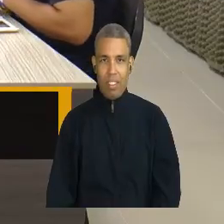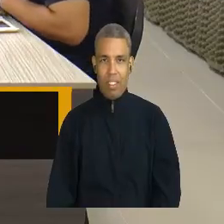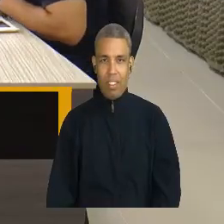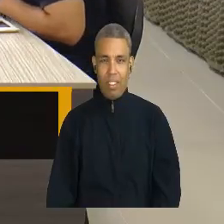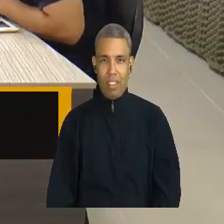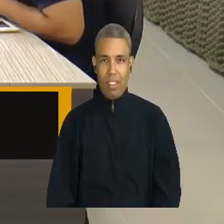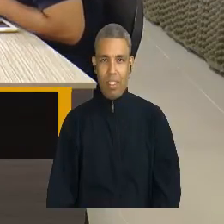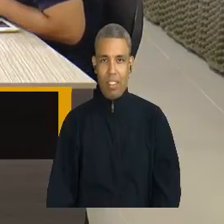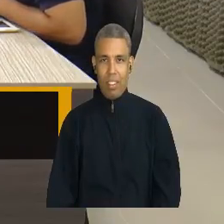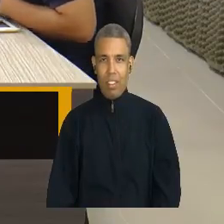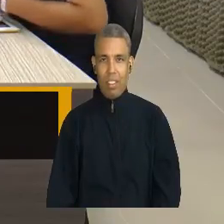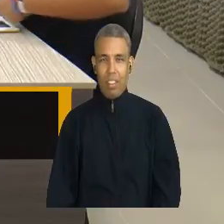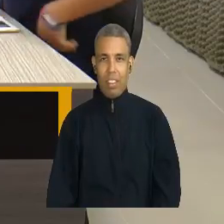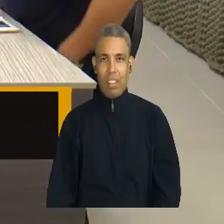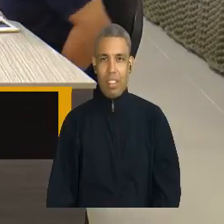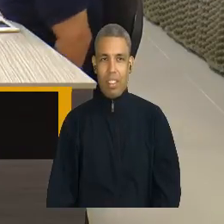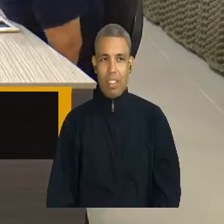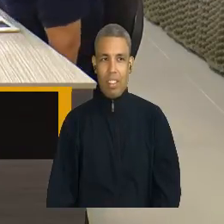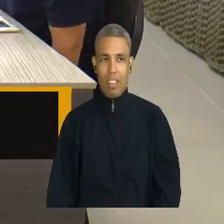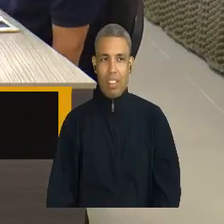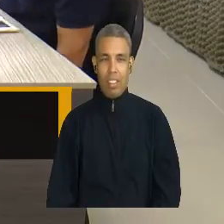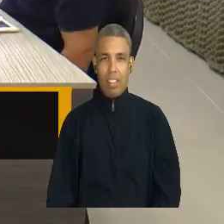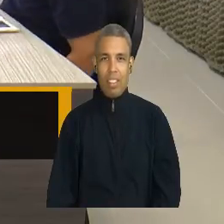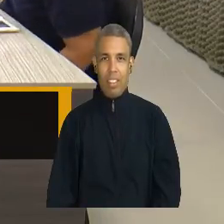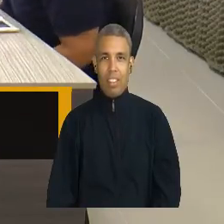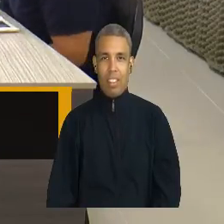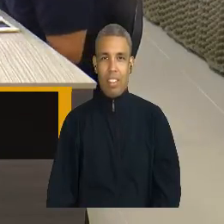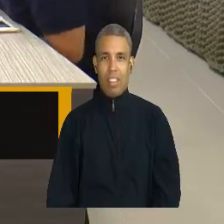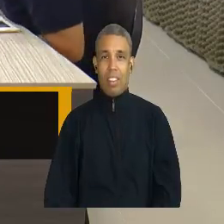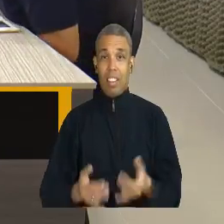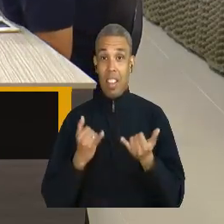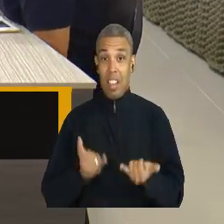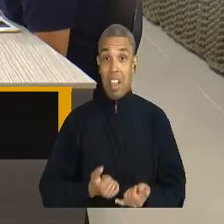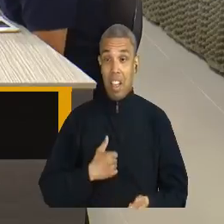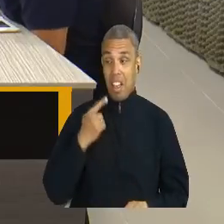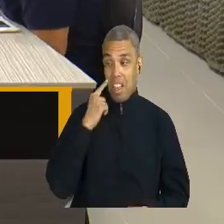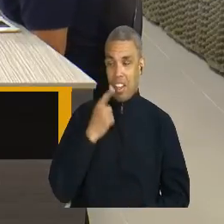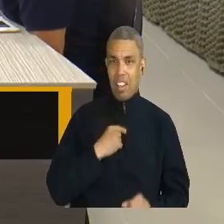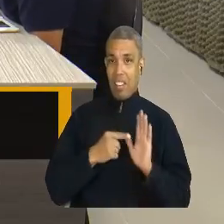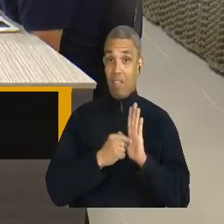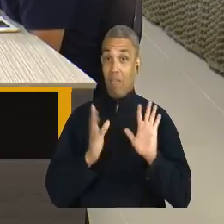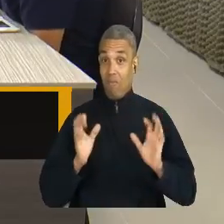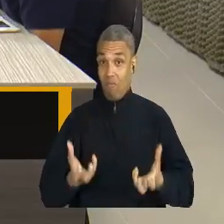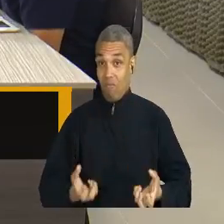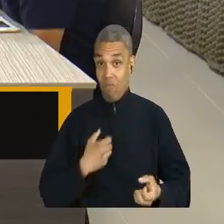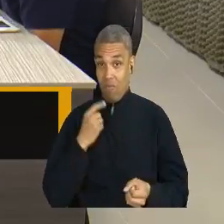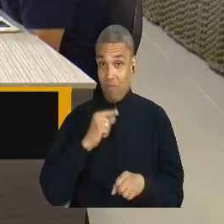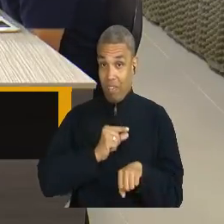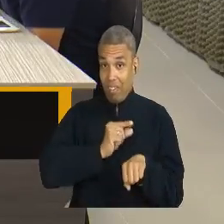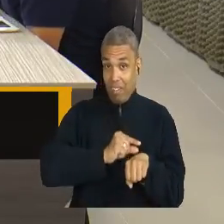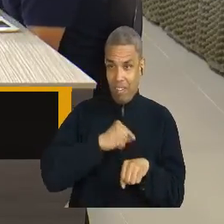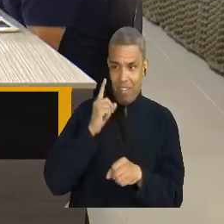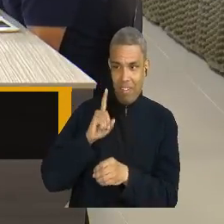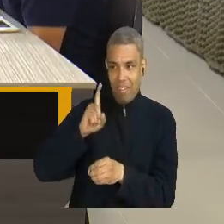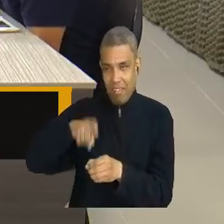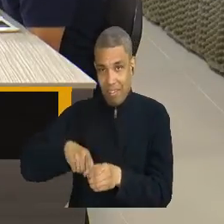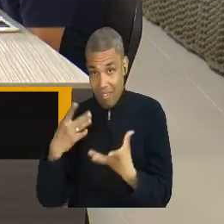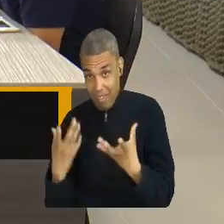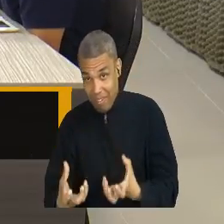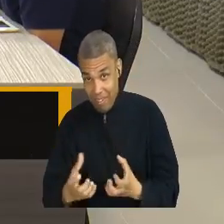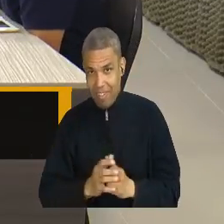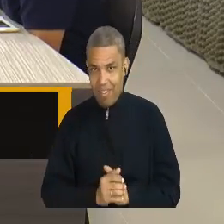Como en chino, ¿sí? Bueno, muchísimas gracias. Aquí está la invitación abierta para ser parte de la Fundación Clown.